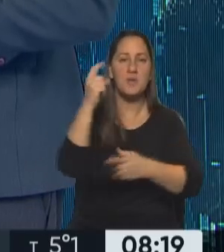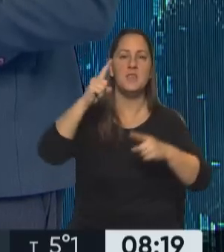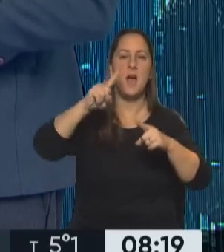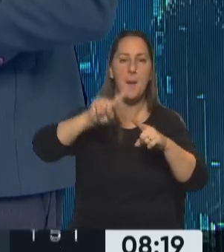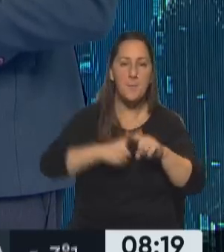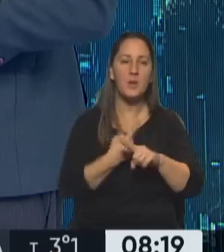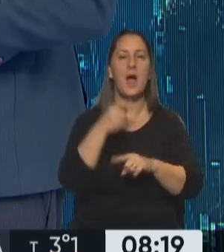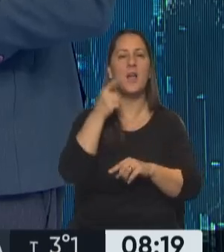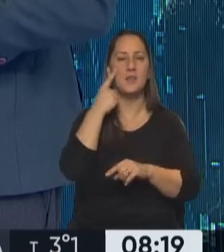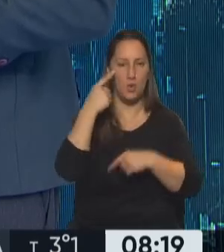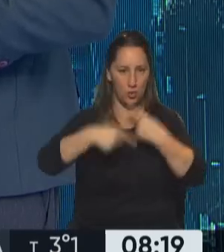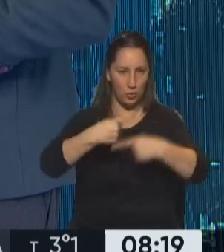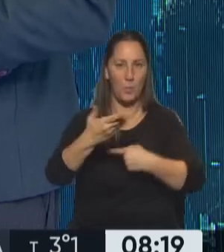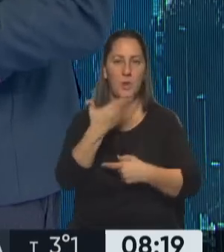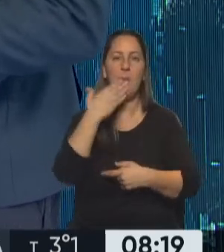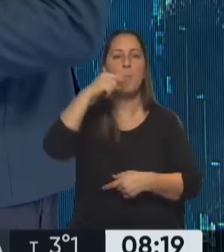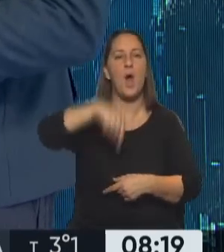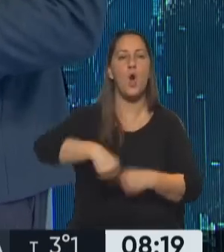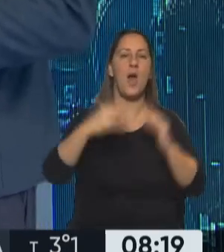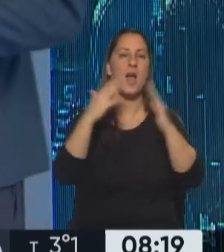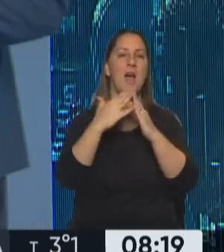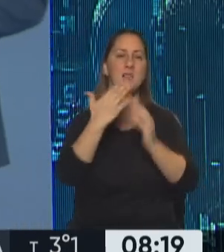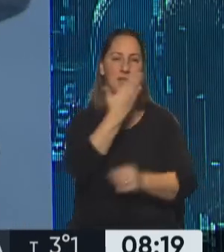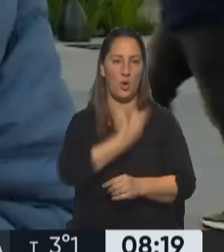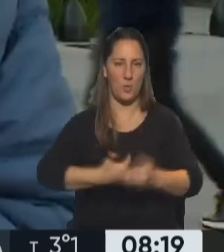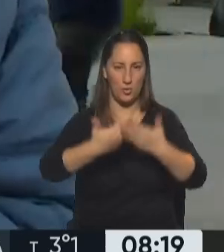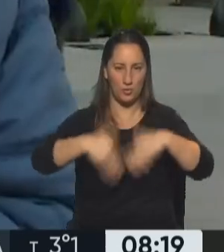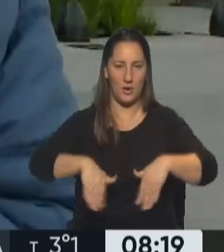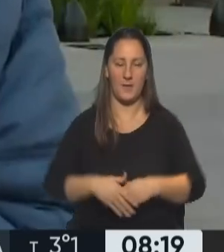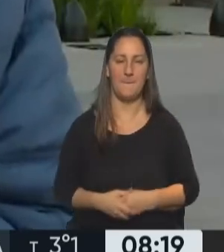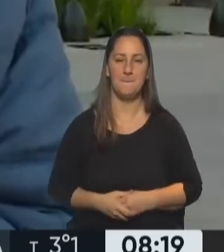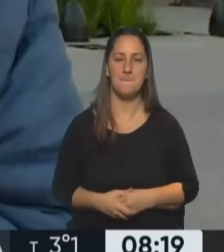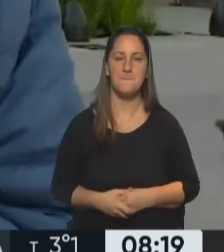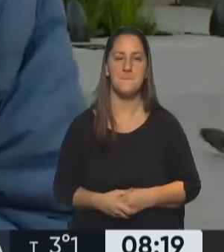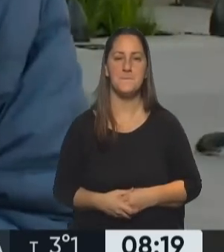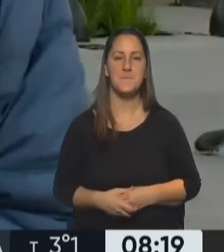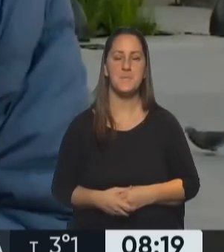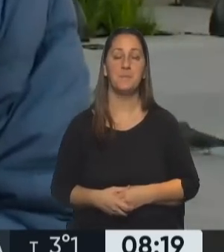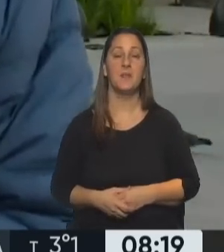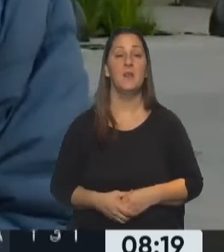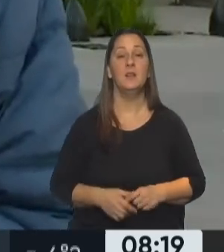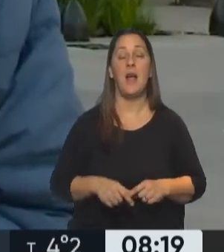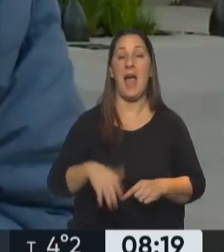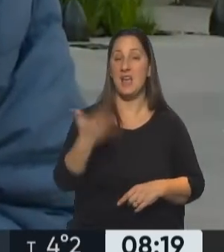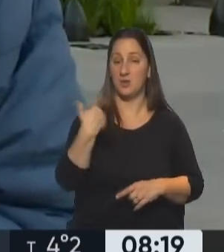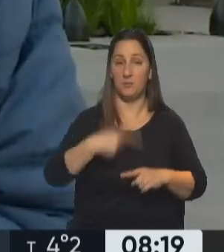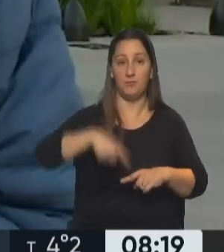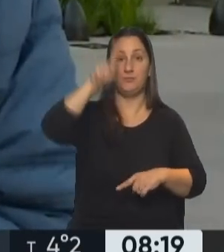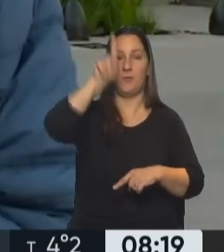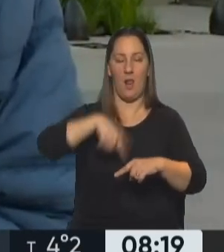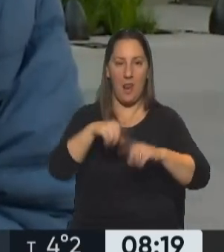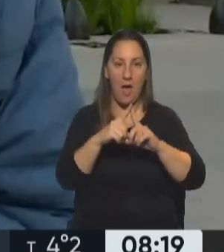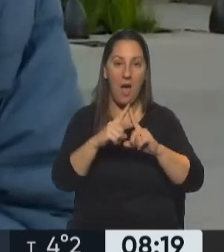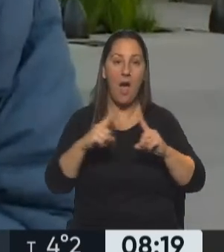la Casa de Gobierno. Daniel Ayala nos informa del lugar. Bien, tras la larga jornada de ayer, donde